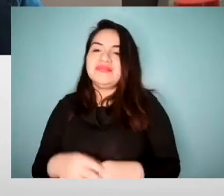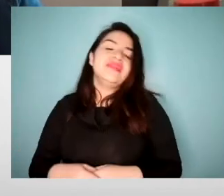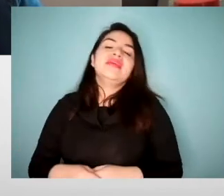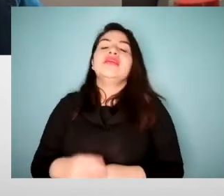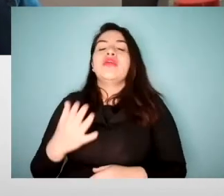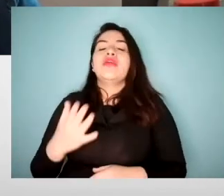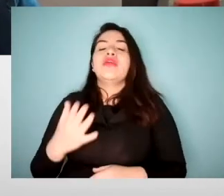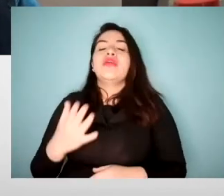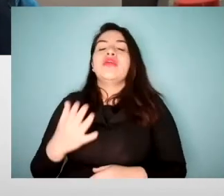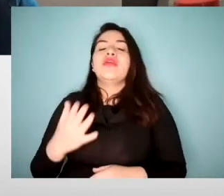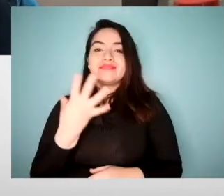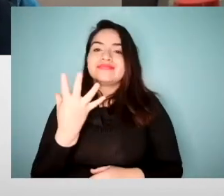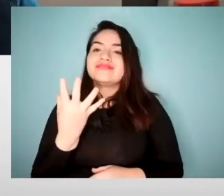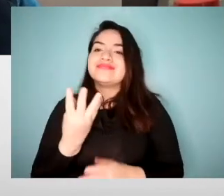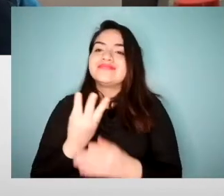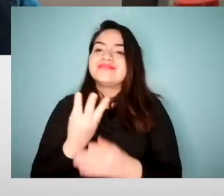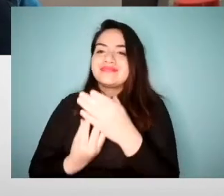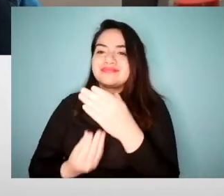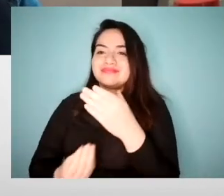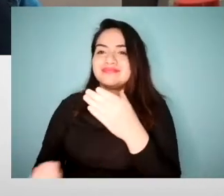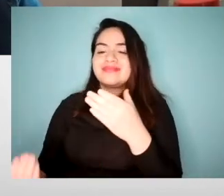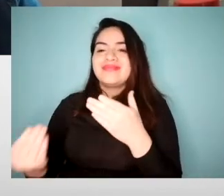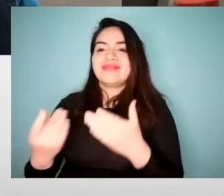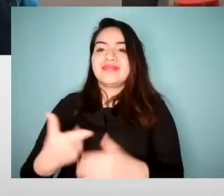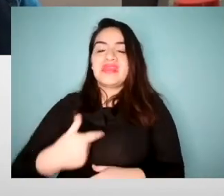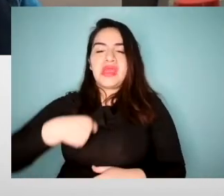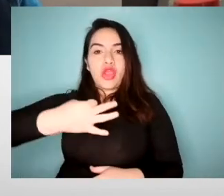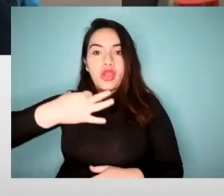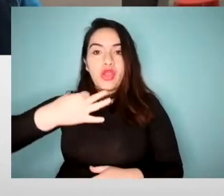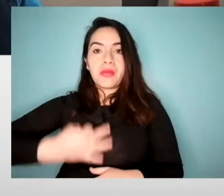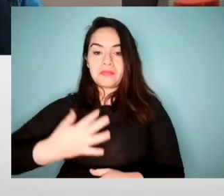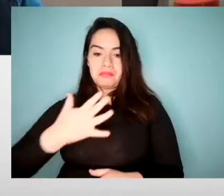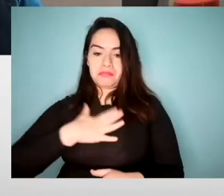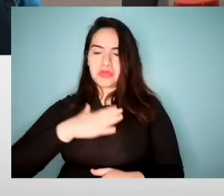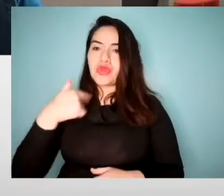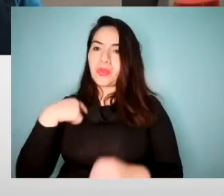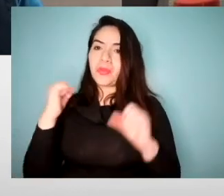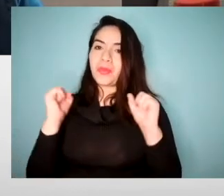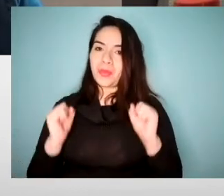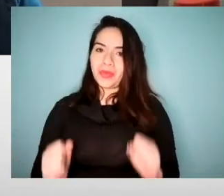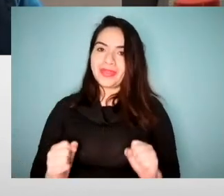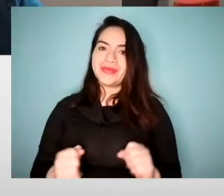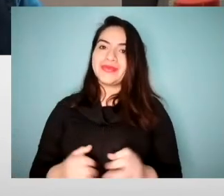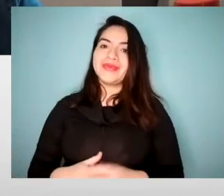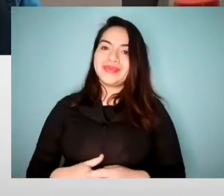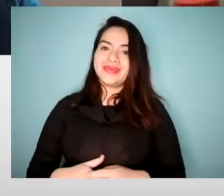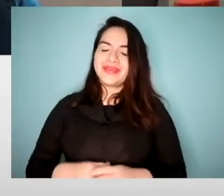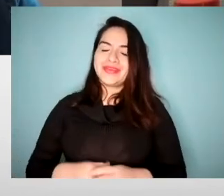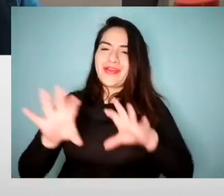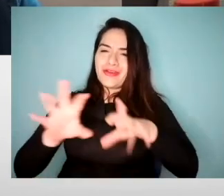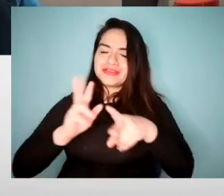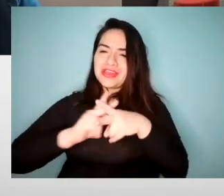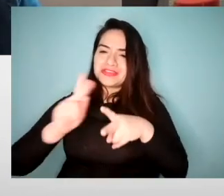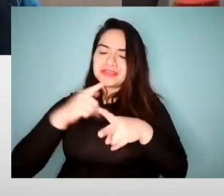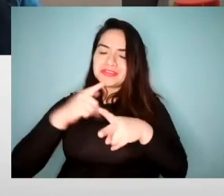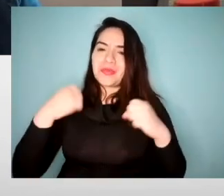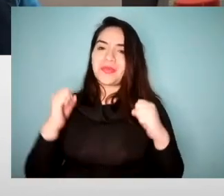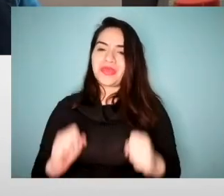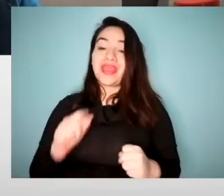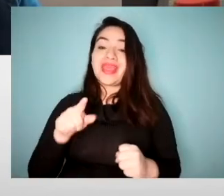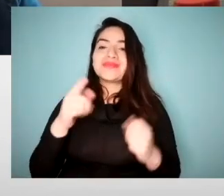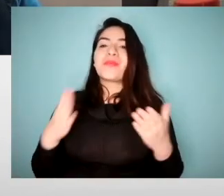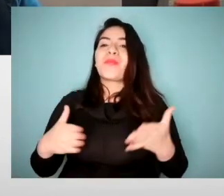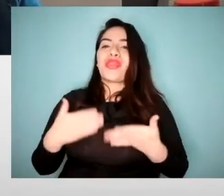y me fui conociendo a mí misma de todas las cosas que podía llegar a hacer. Eso creo que resultó muy motivador y me